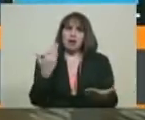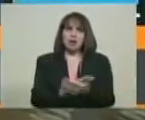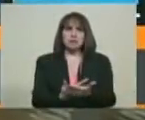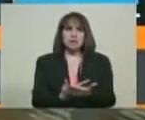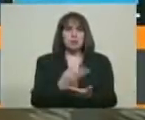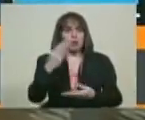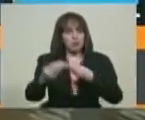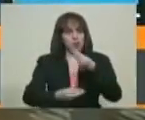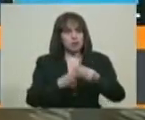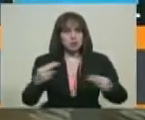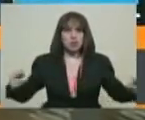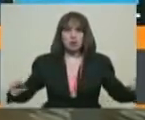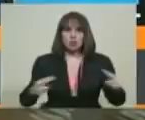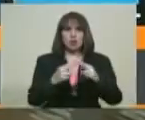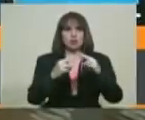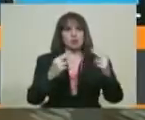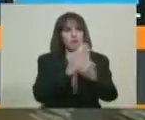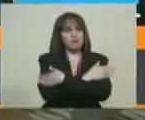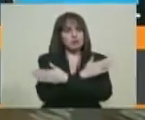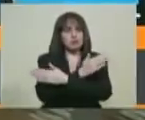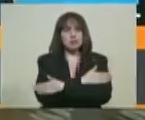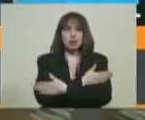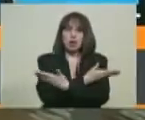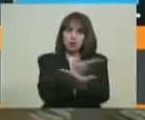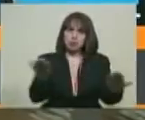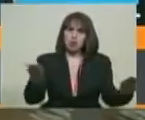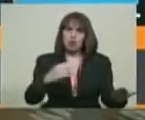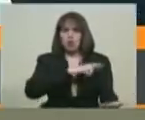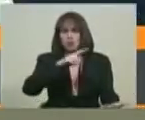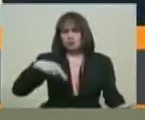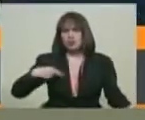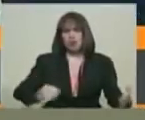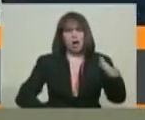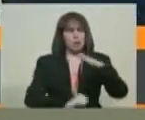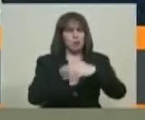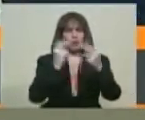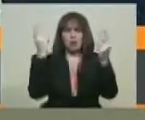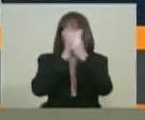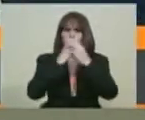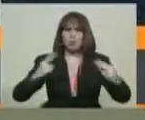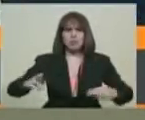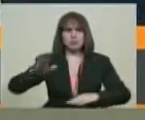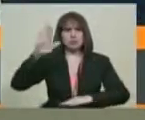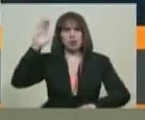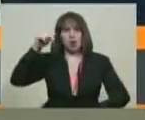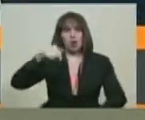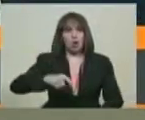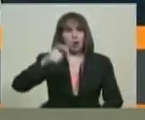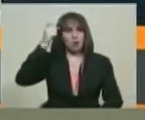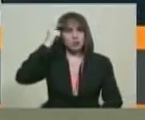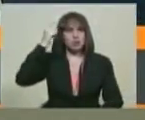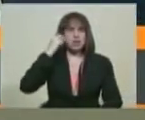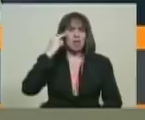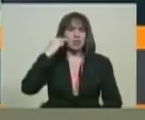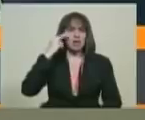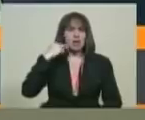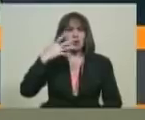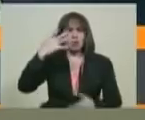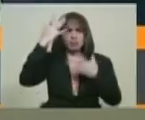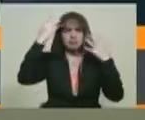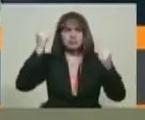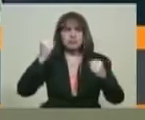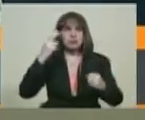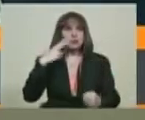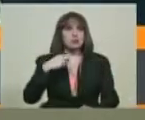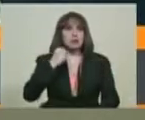este encuentro, felicitaciones y cuenten con todo nuestro compromiso. Hoy día de José Leonardo Chirino decimos,